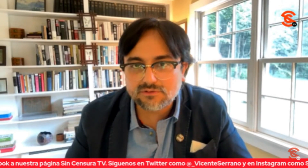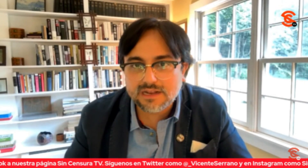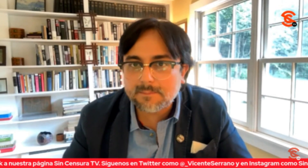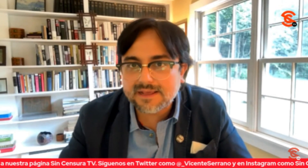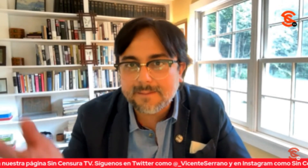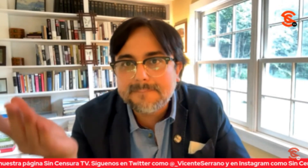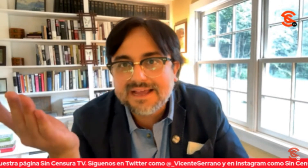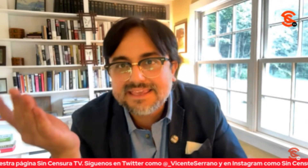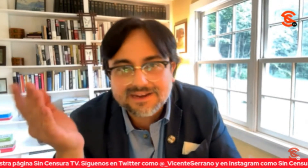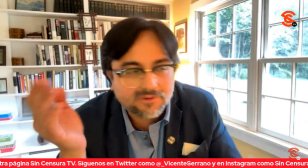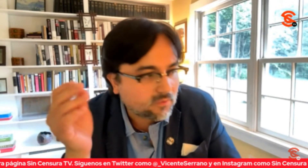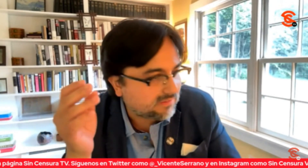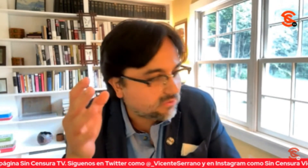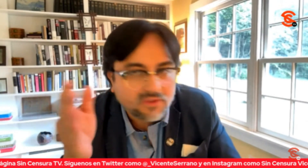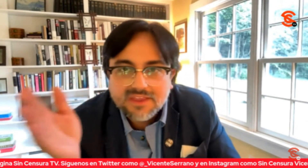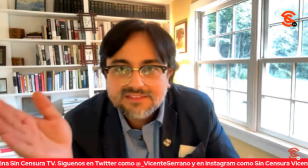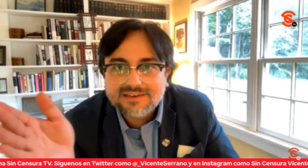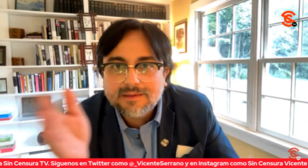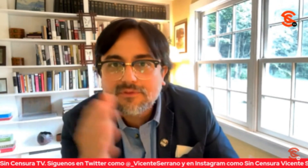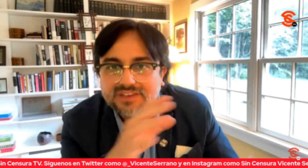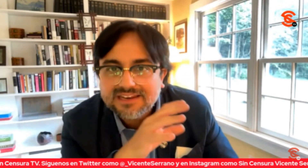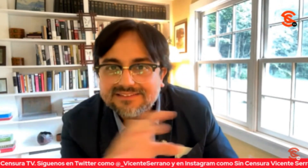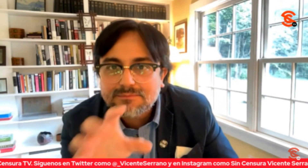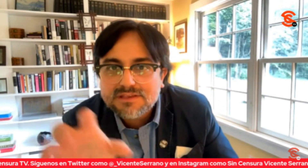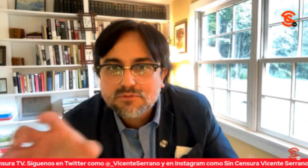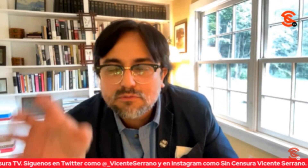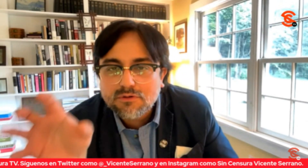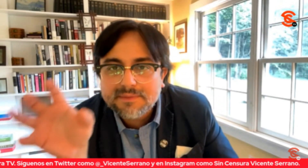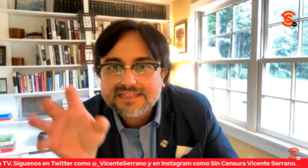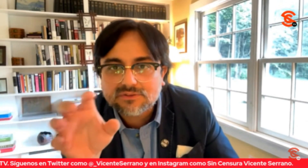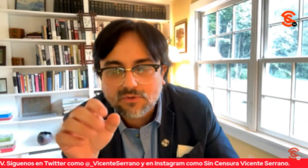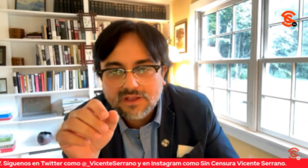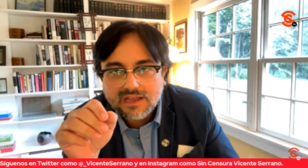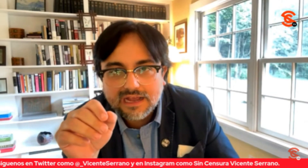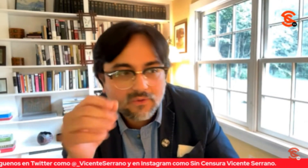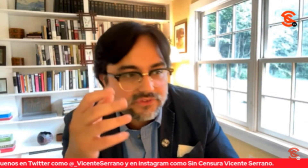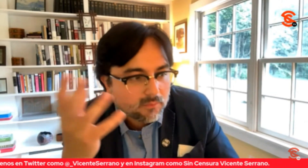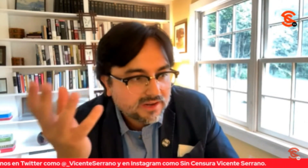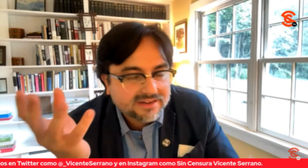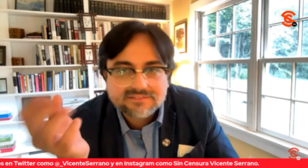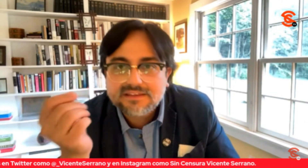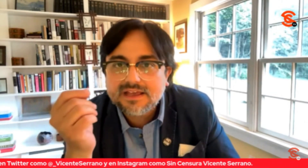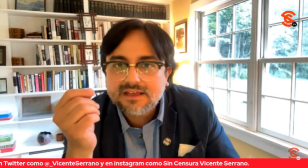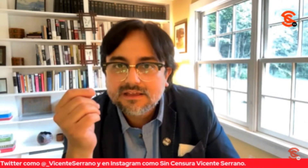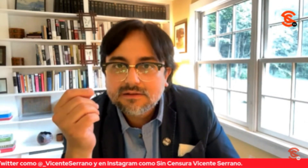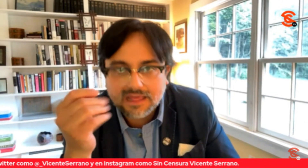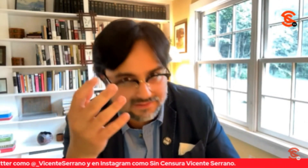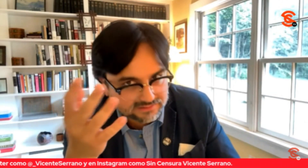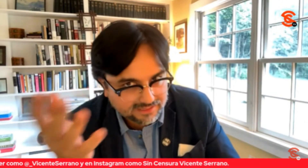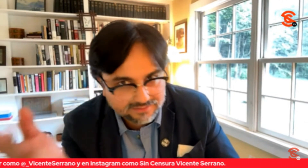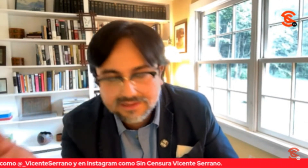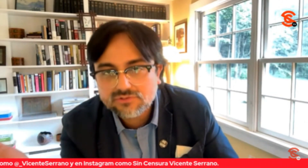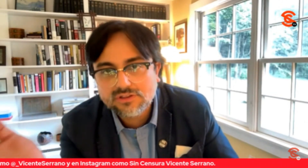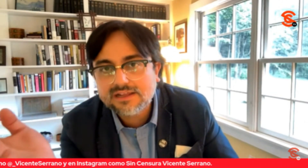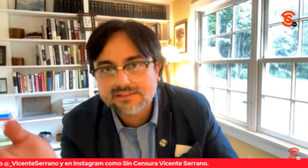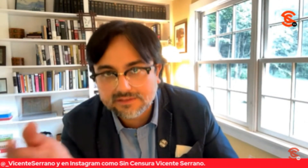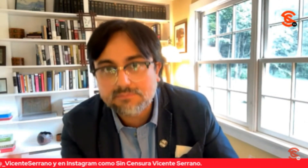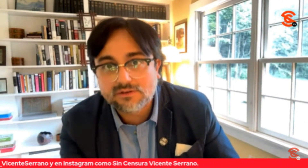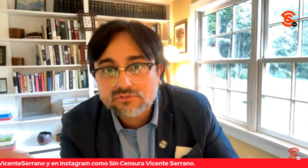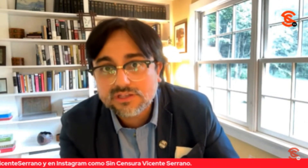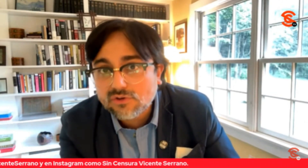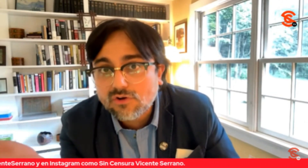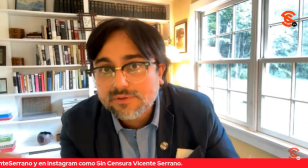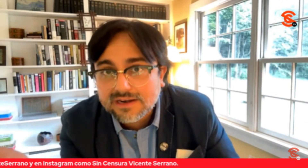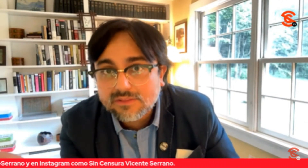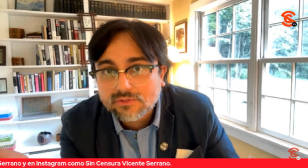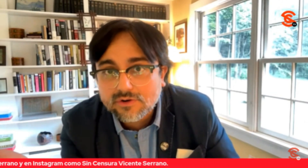respectivamente de los gastos de la precampaña, ¿no? Cuando teníamos en ese mismo momento a un Samuel García, la desgracia nacional, que